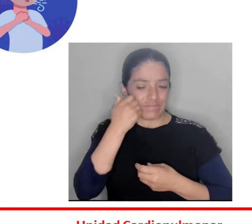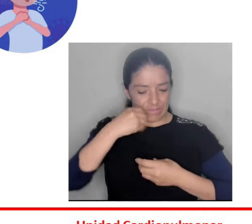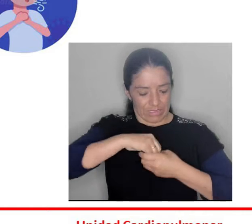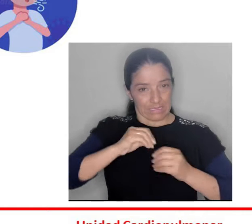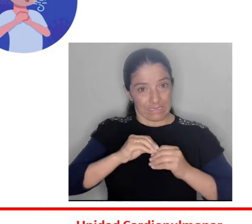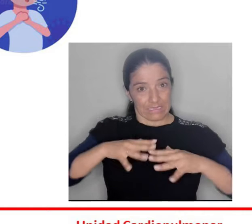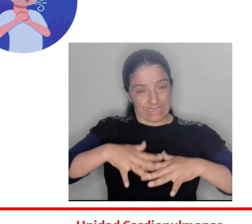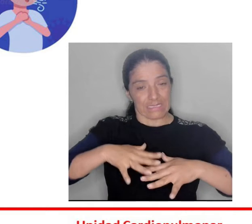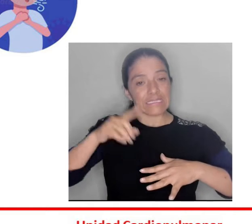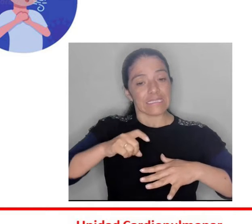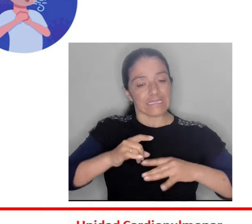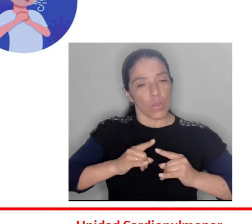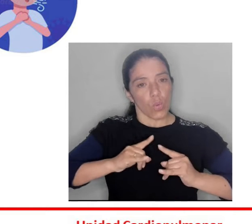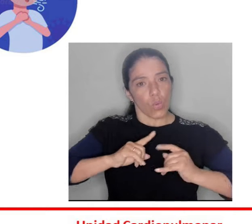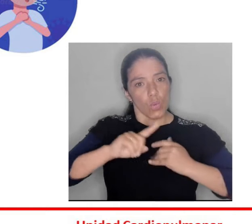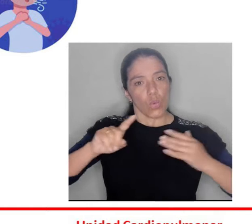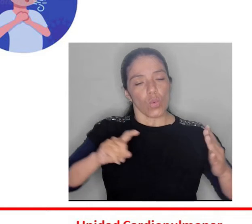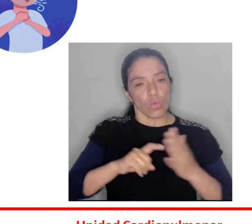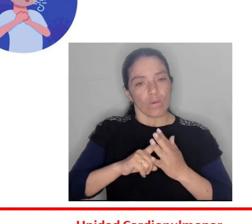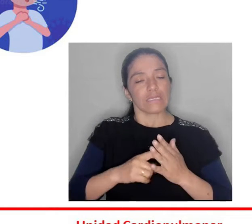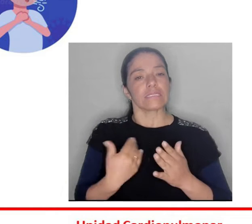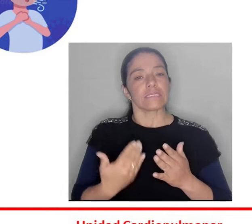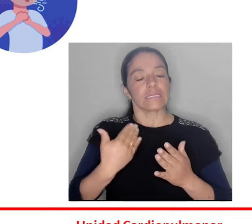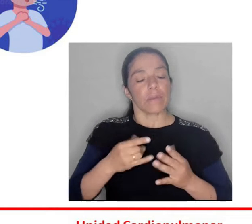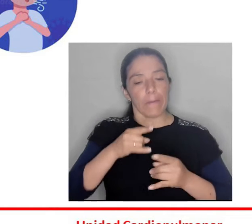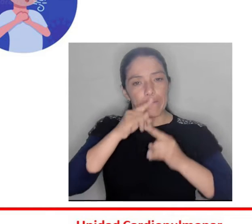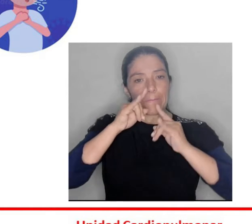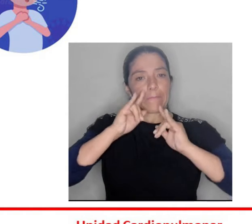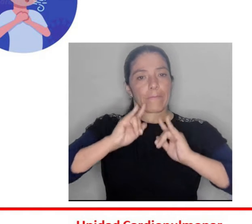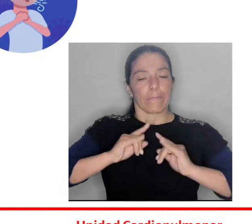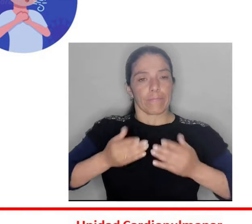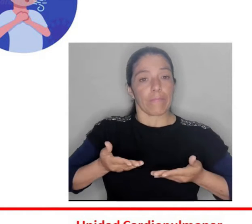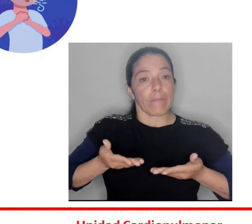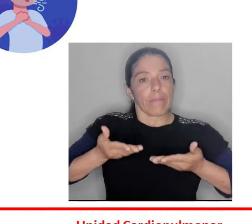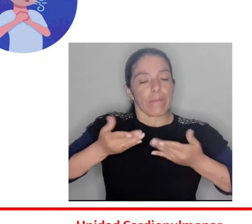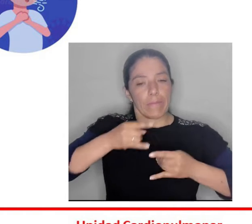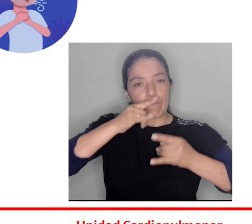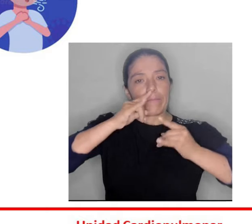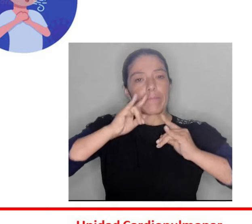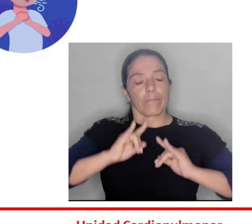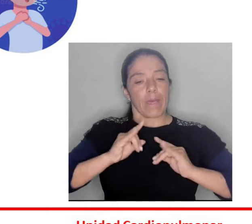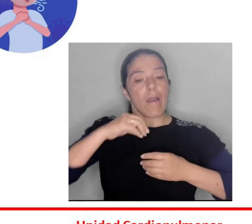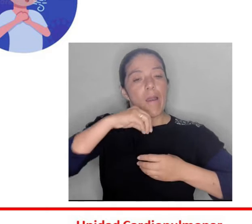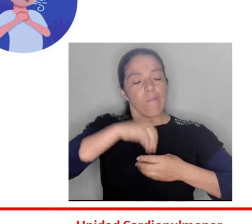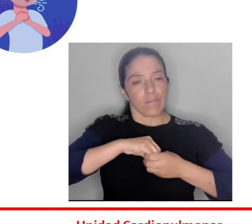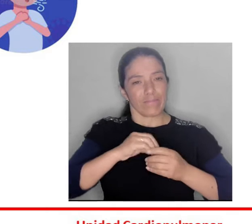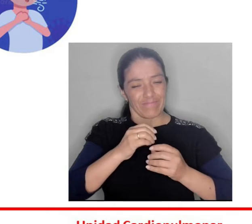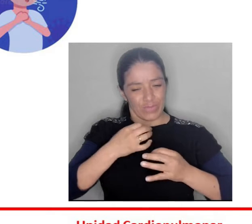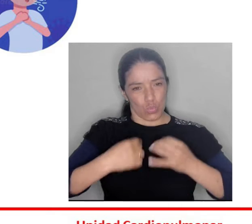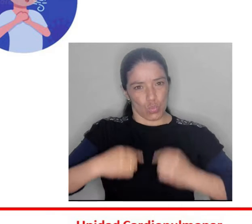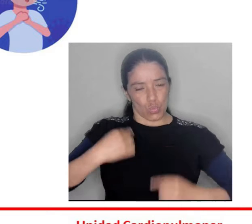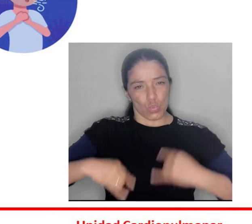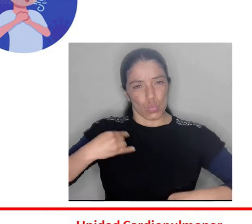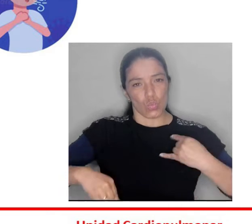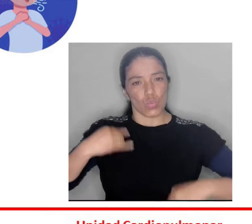objetivo de satisfacer las necesidades de los tejidos y tiene como finalidad aumentar la fracción inspirada de oxígeno, aumentando así